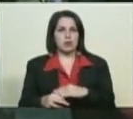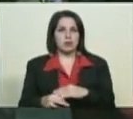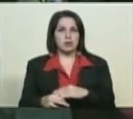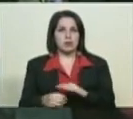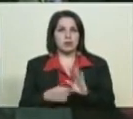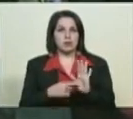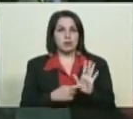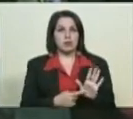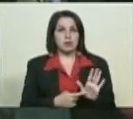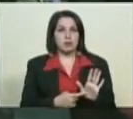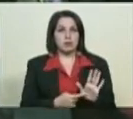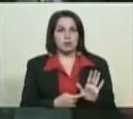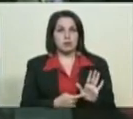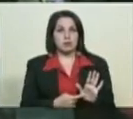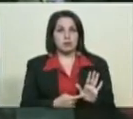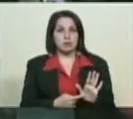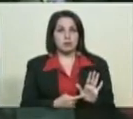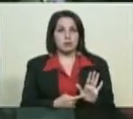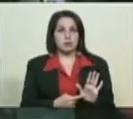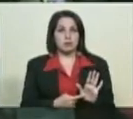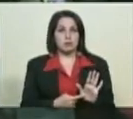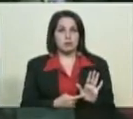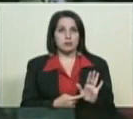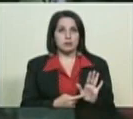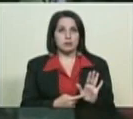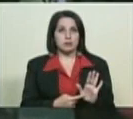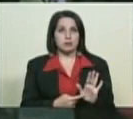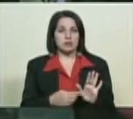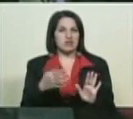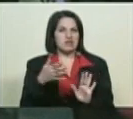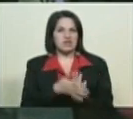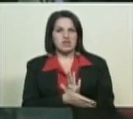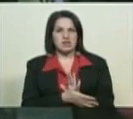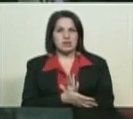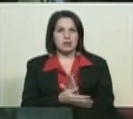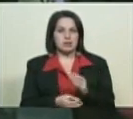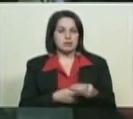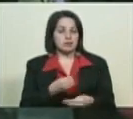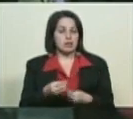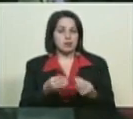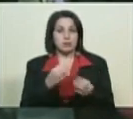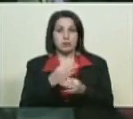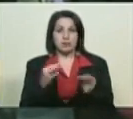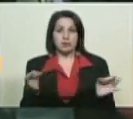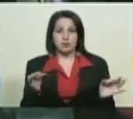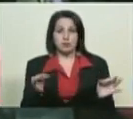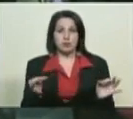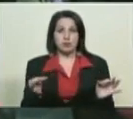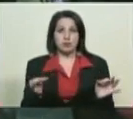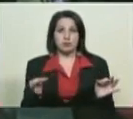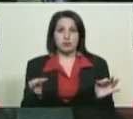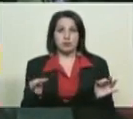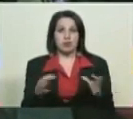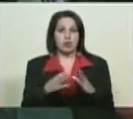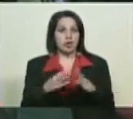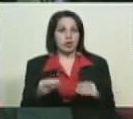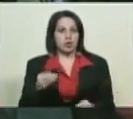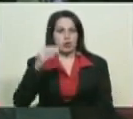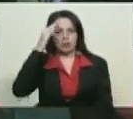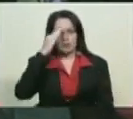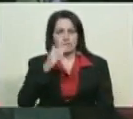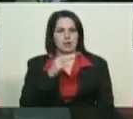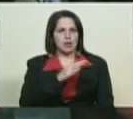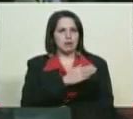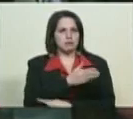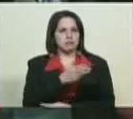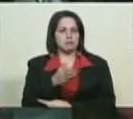resaltar que se ejecutó de manera impecable. Toda la Fuerza Armada desplegada